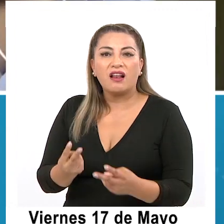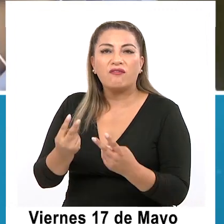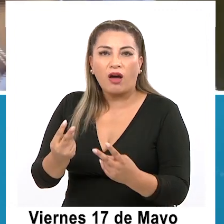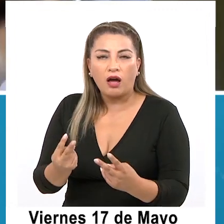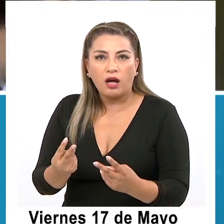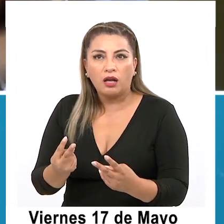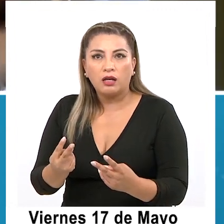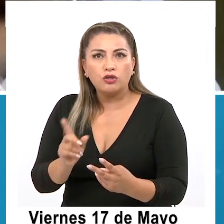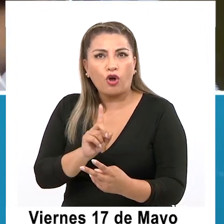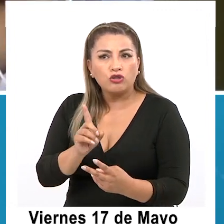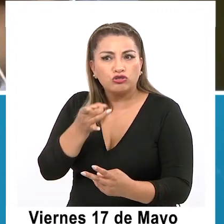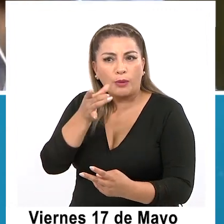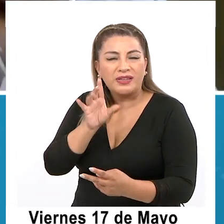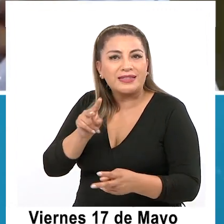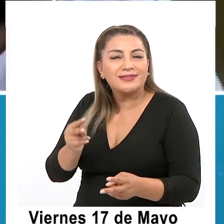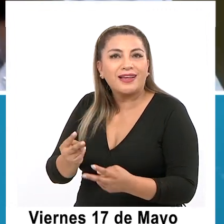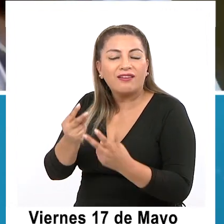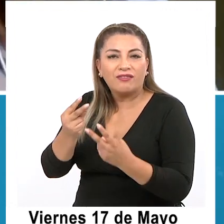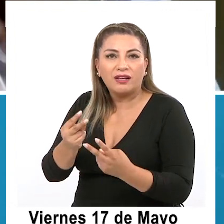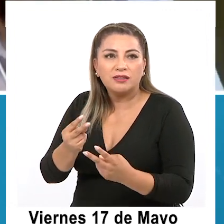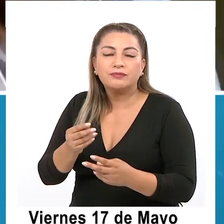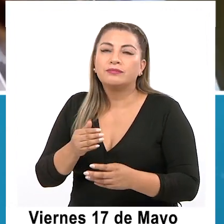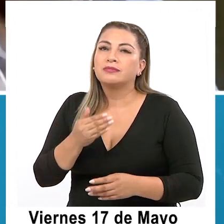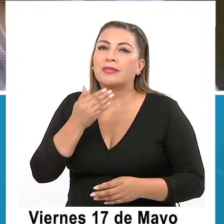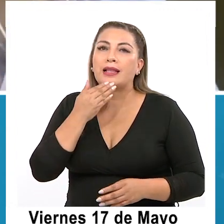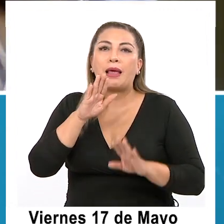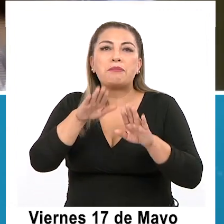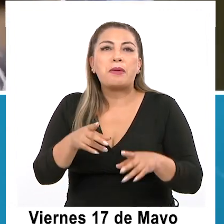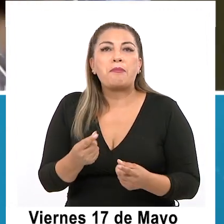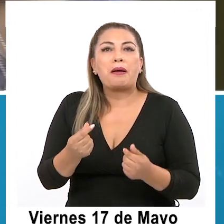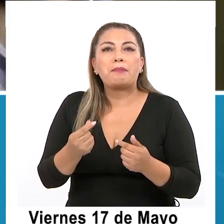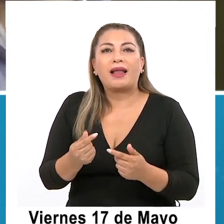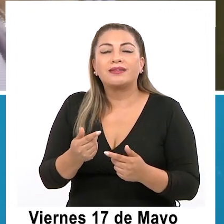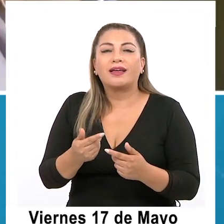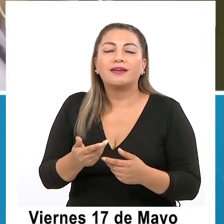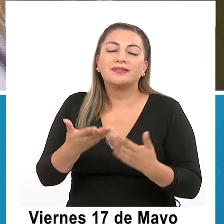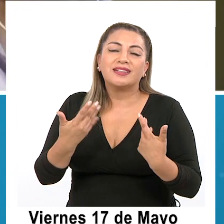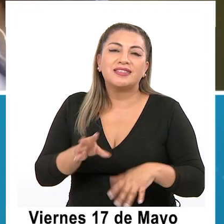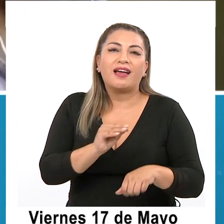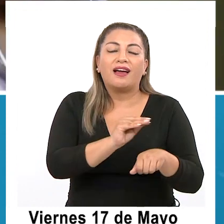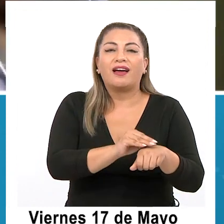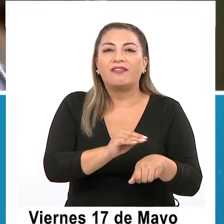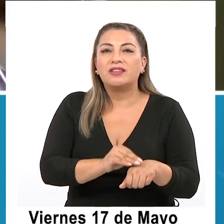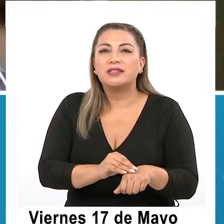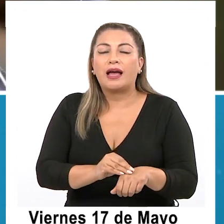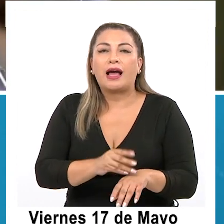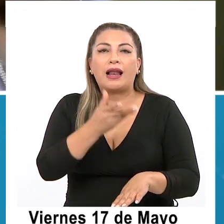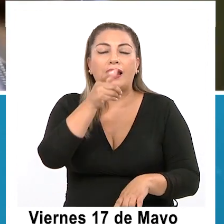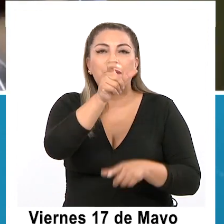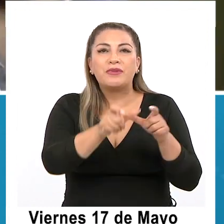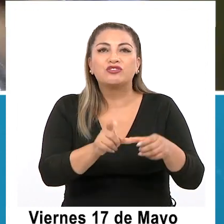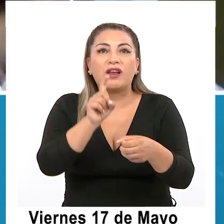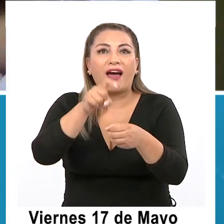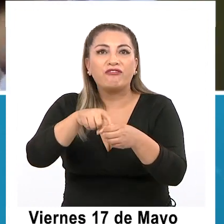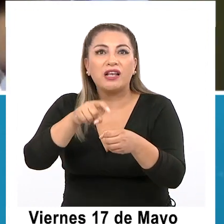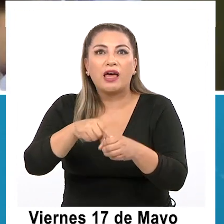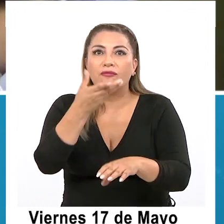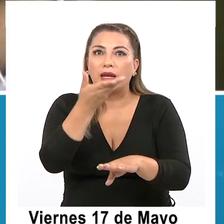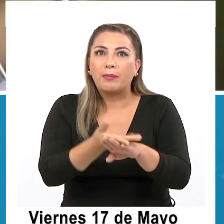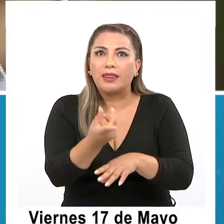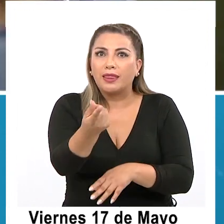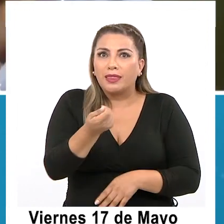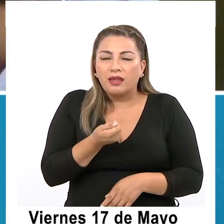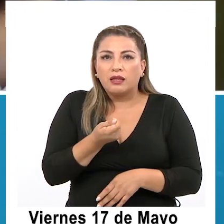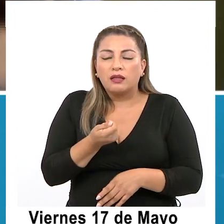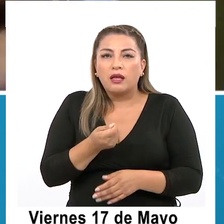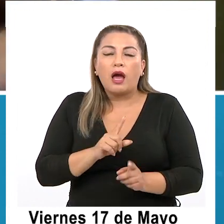solamente salvar a las ISAPRES, es salvarlas con la misma plata que ya se anuncia que se le va a cobrar a los afiliados. No es que Bueno, solamente me